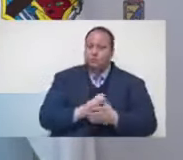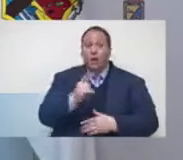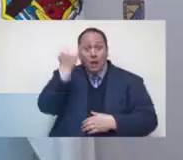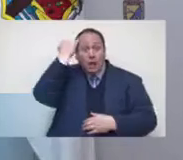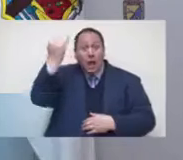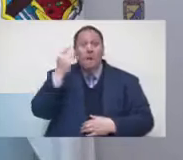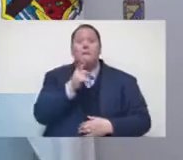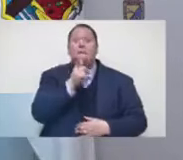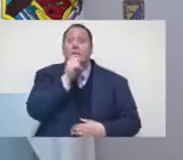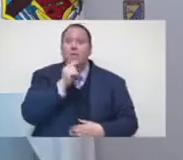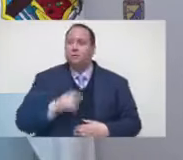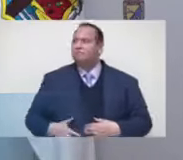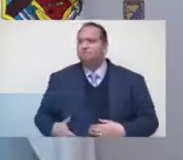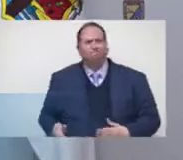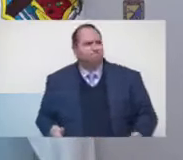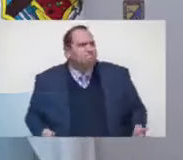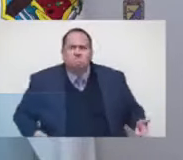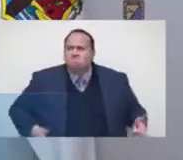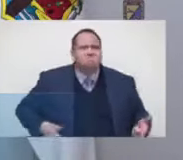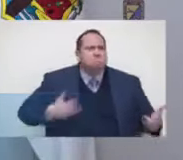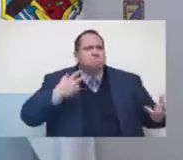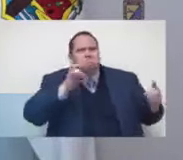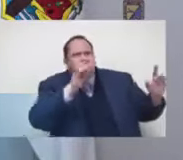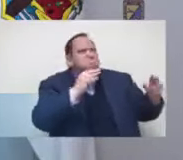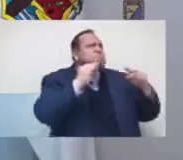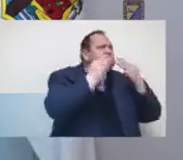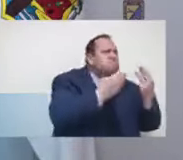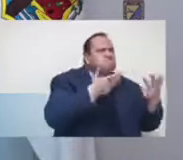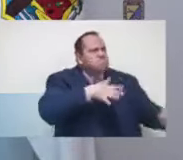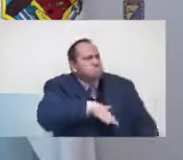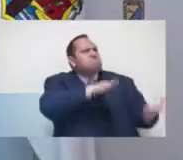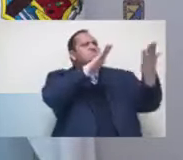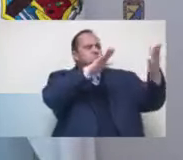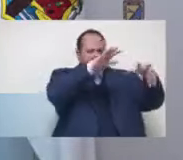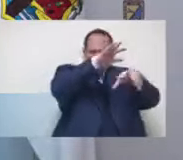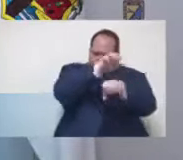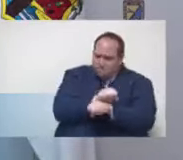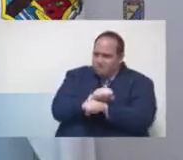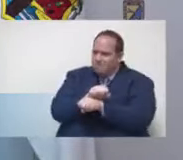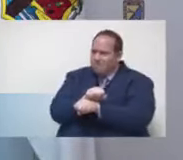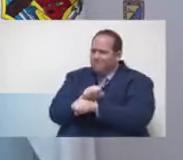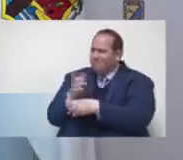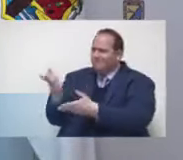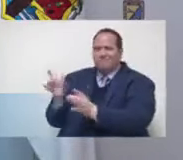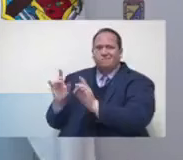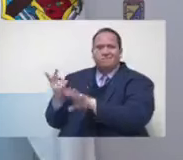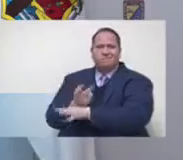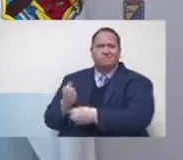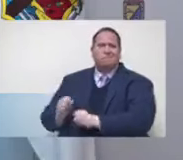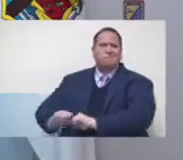Imagínate nuestros policías que se enfrentan ante la delincuencia y luego pasan estas cosas.